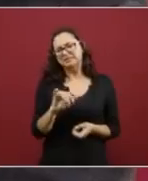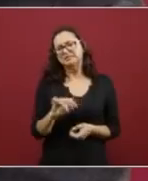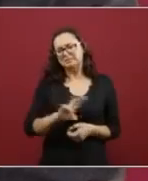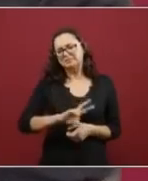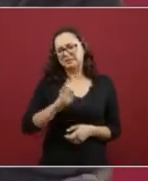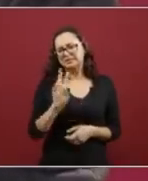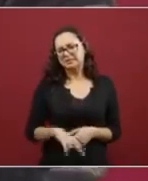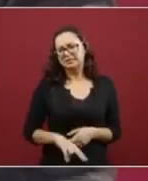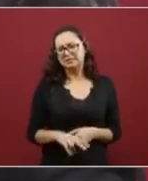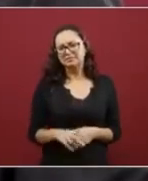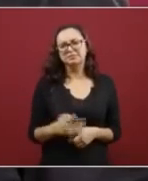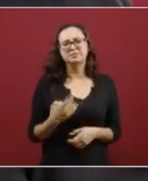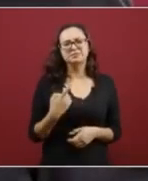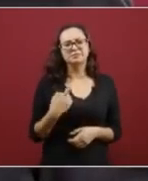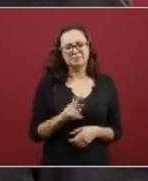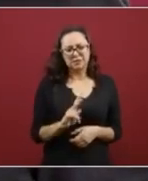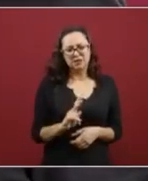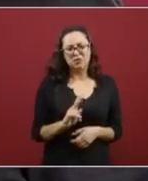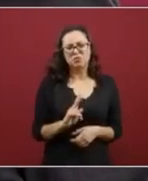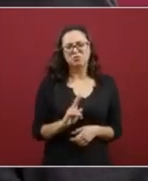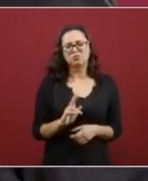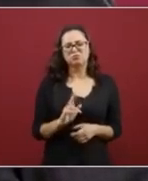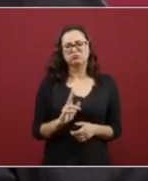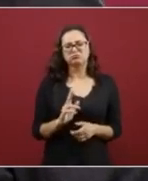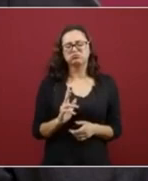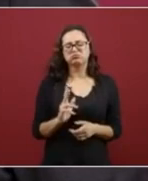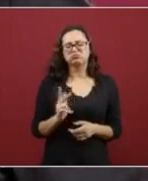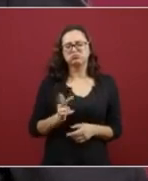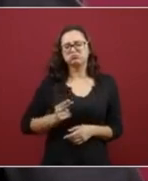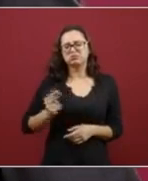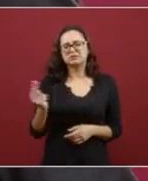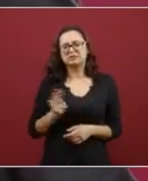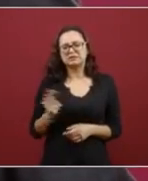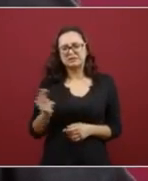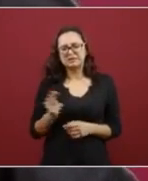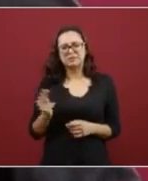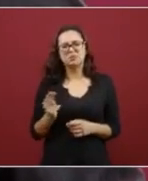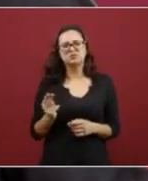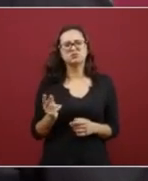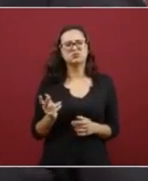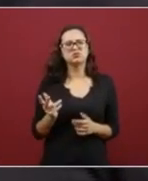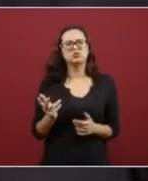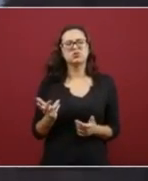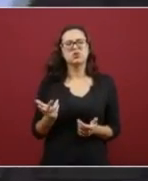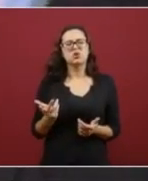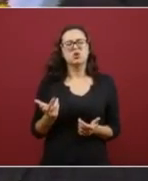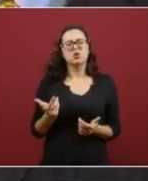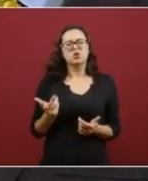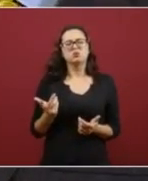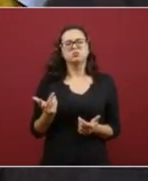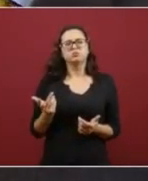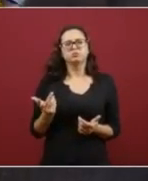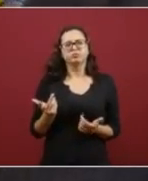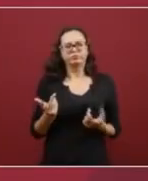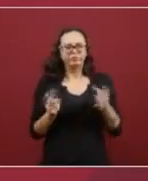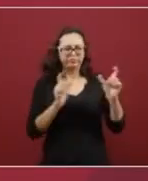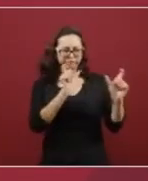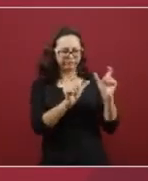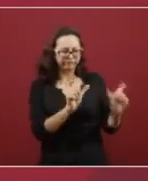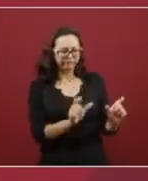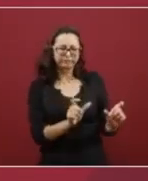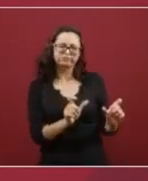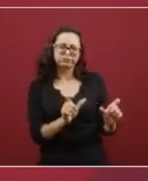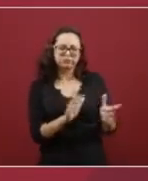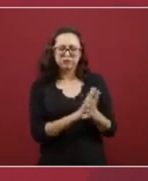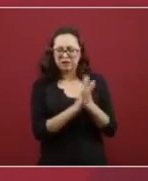tenemos que buscar eso, de modificar hasta los términos, pero